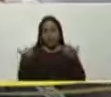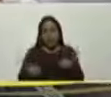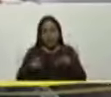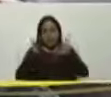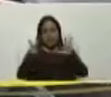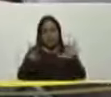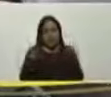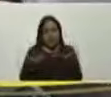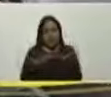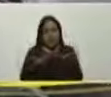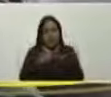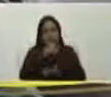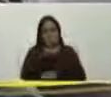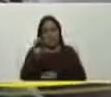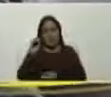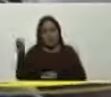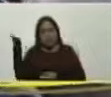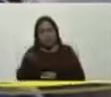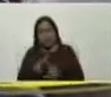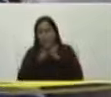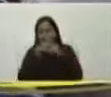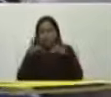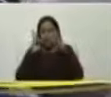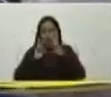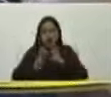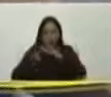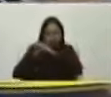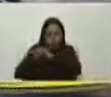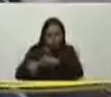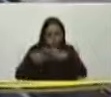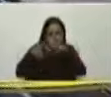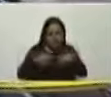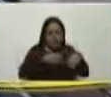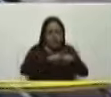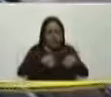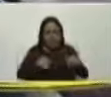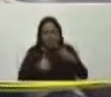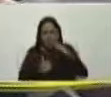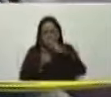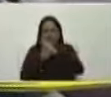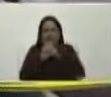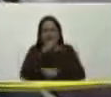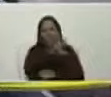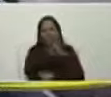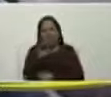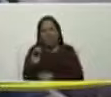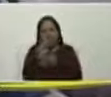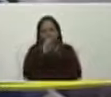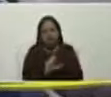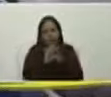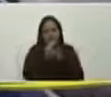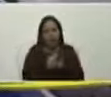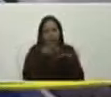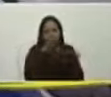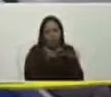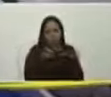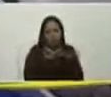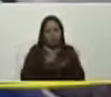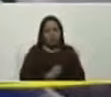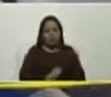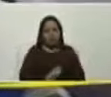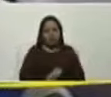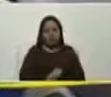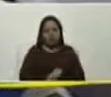ya 100% que se ha sacado todo el barro. Más de, bueno, 30 toneladas por escuela. Tenemos allí